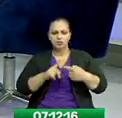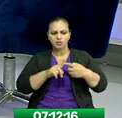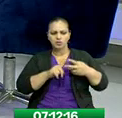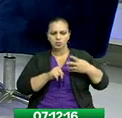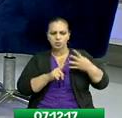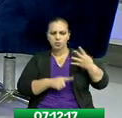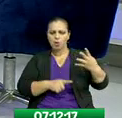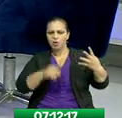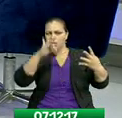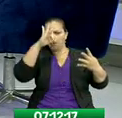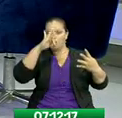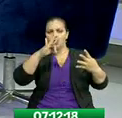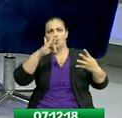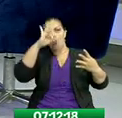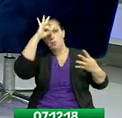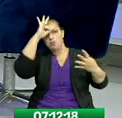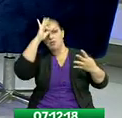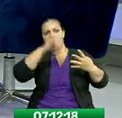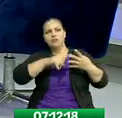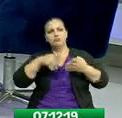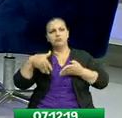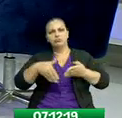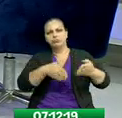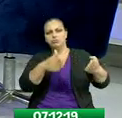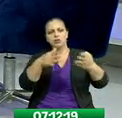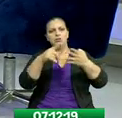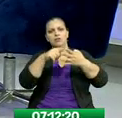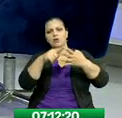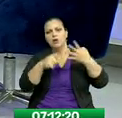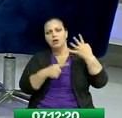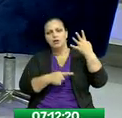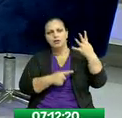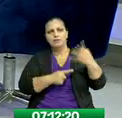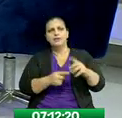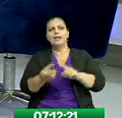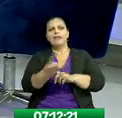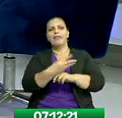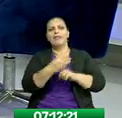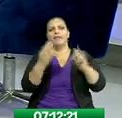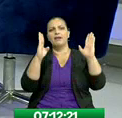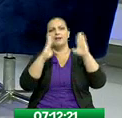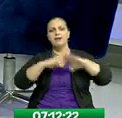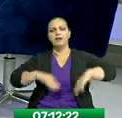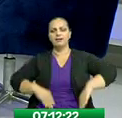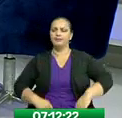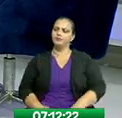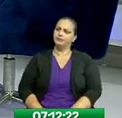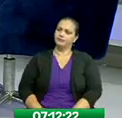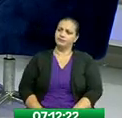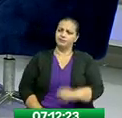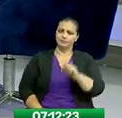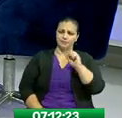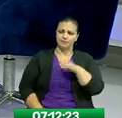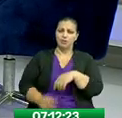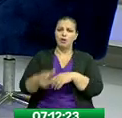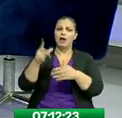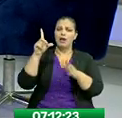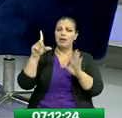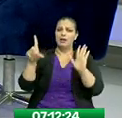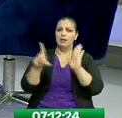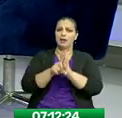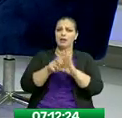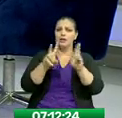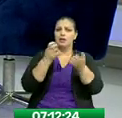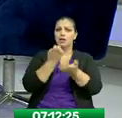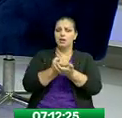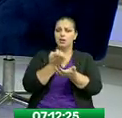¿Cómo marchan esos cabildeos políticos? ¿Usted cree que puedan lograrse la suma de todas las voluntades para aprobar esa ley económica que incluye las